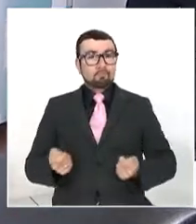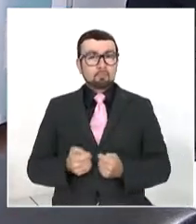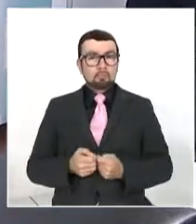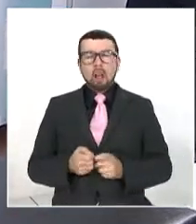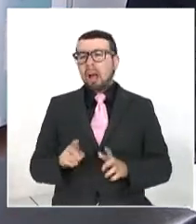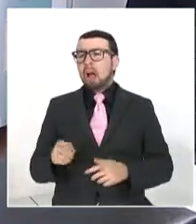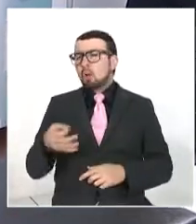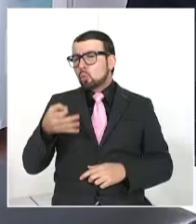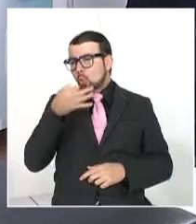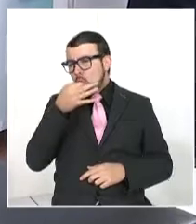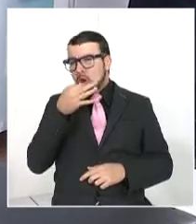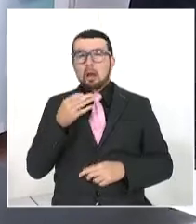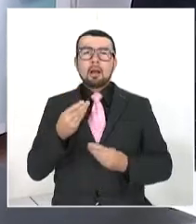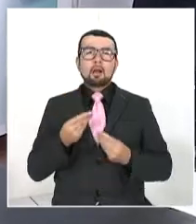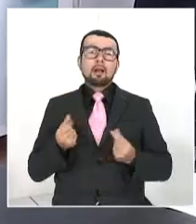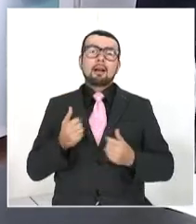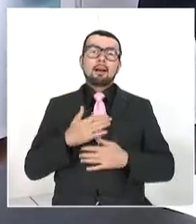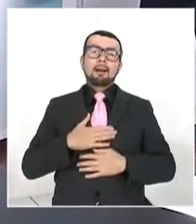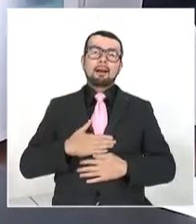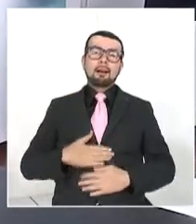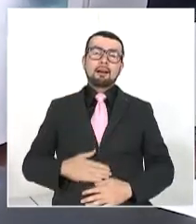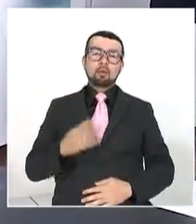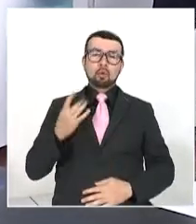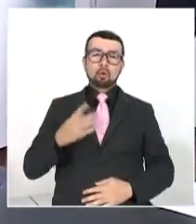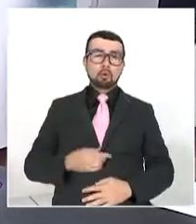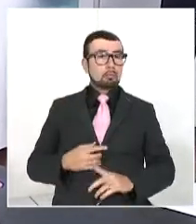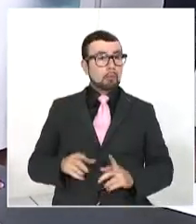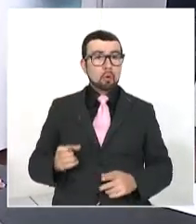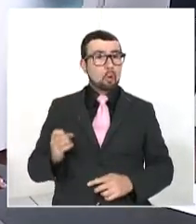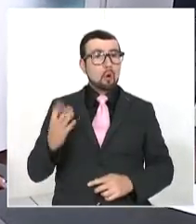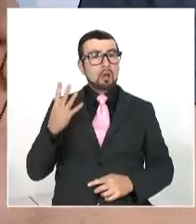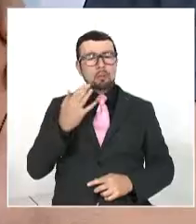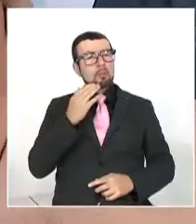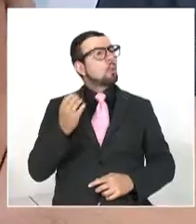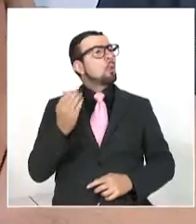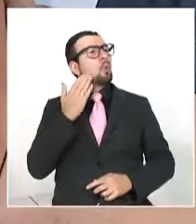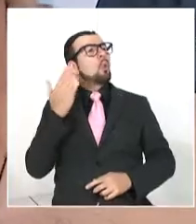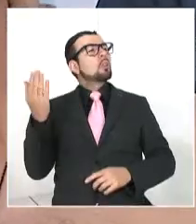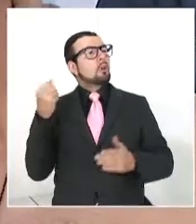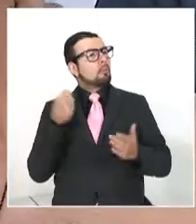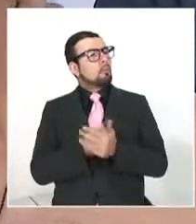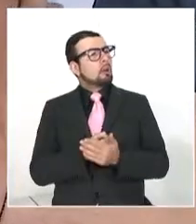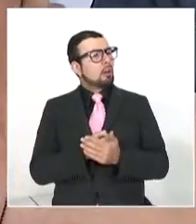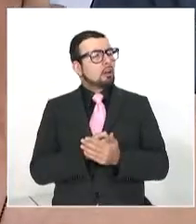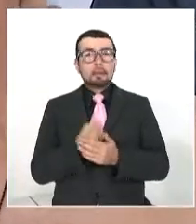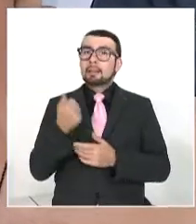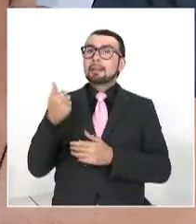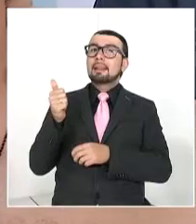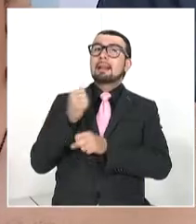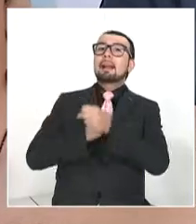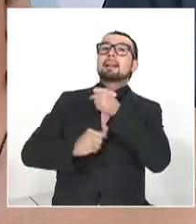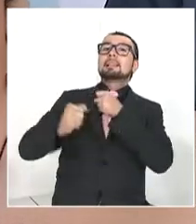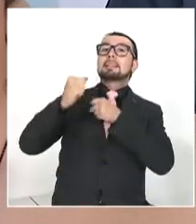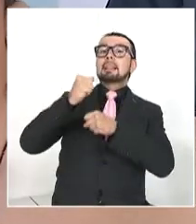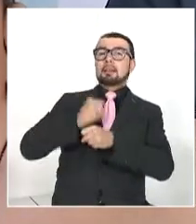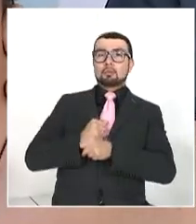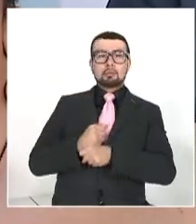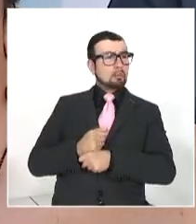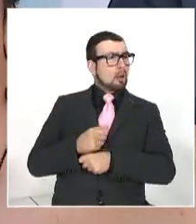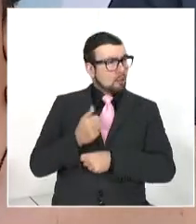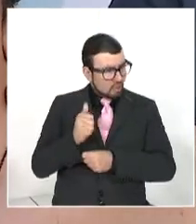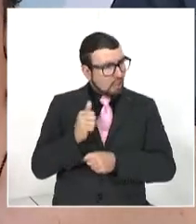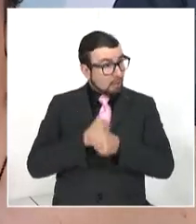hay pasticas. Pero ¿cuánto tiempo? Es que ¿hace cuánto fue el accidente, Andrés? 10 años. 10 años. 10 años tomando